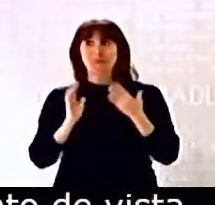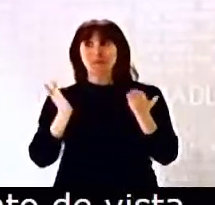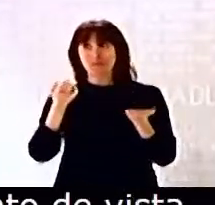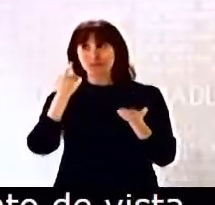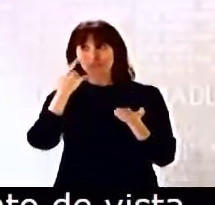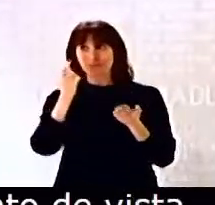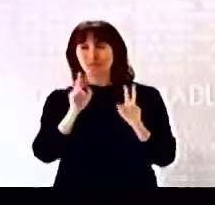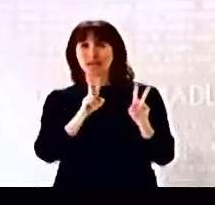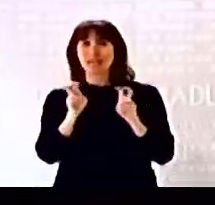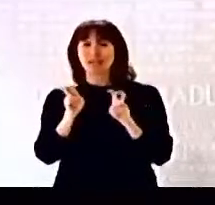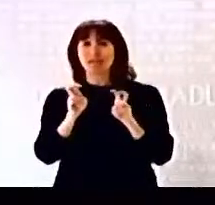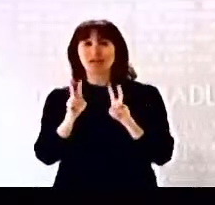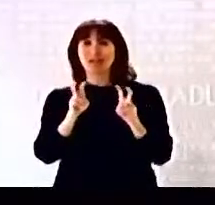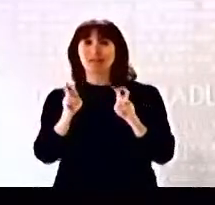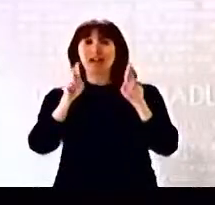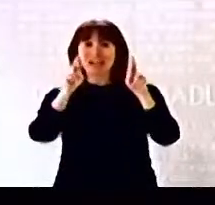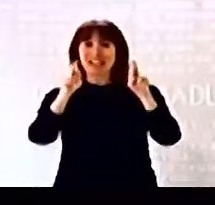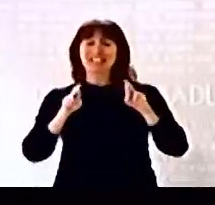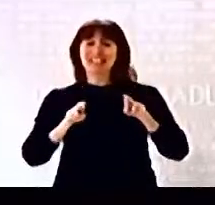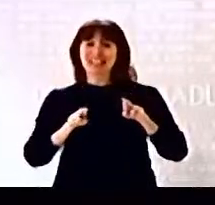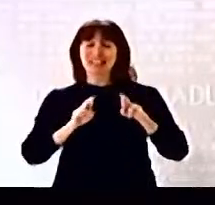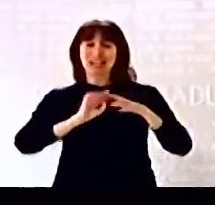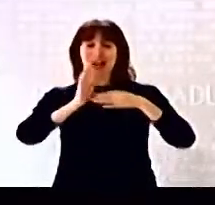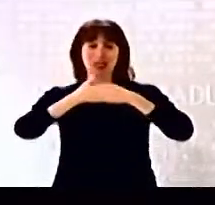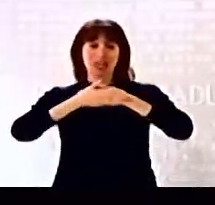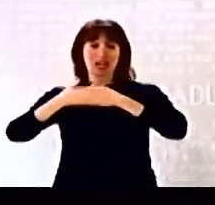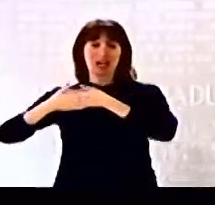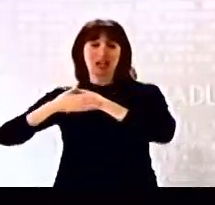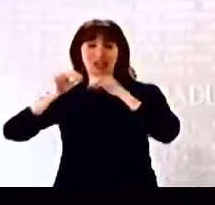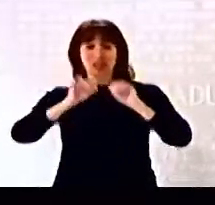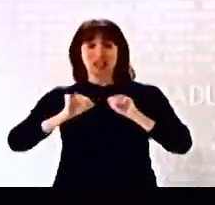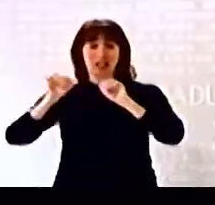Miren, lo de blindar las residencias, el